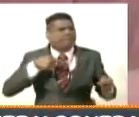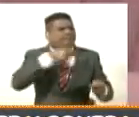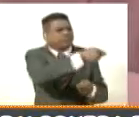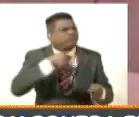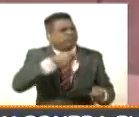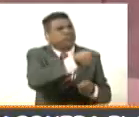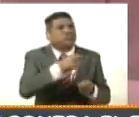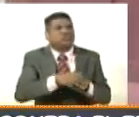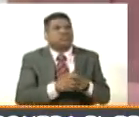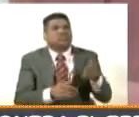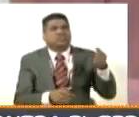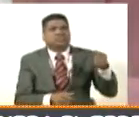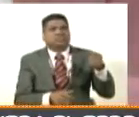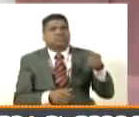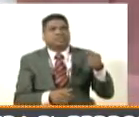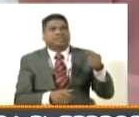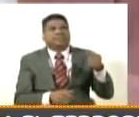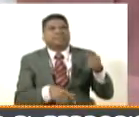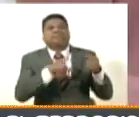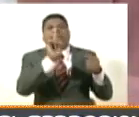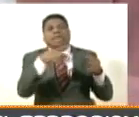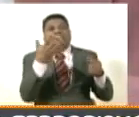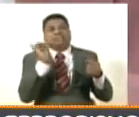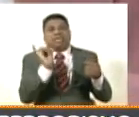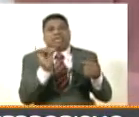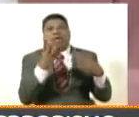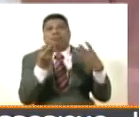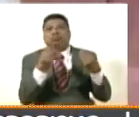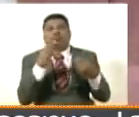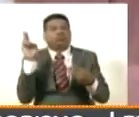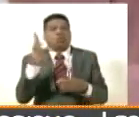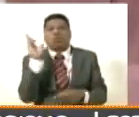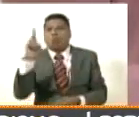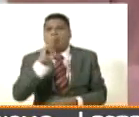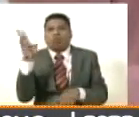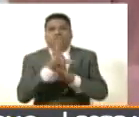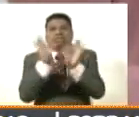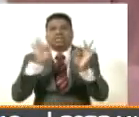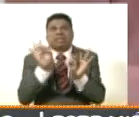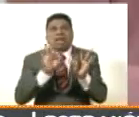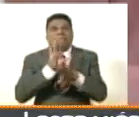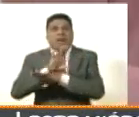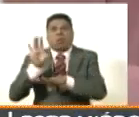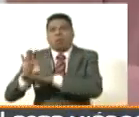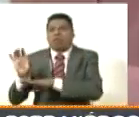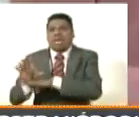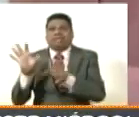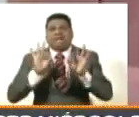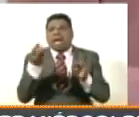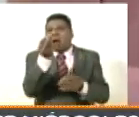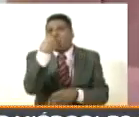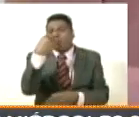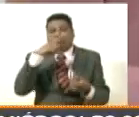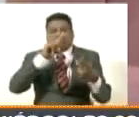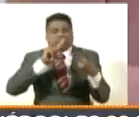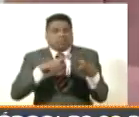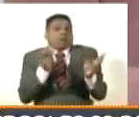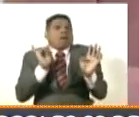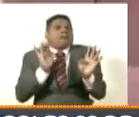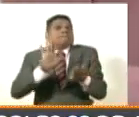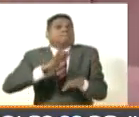también están altamente contaminadas y no pueden ser utilizadas para resguardar ningún tipo de insumo, porque